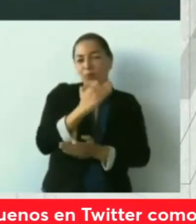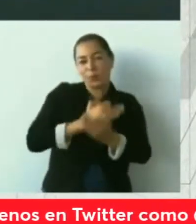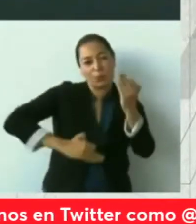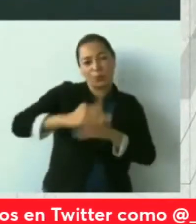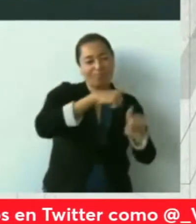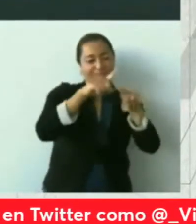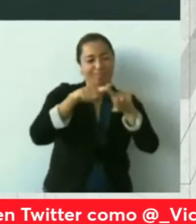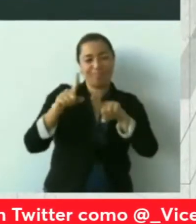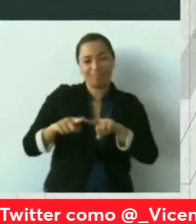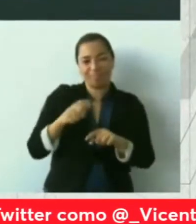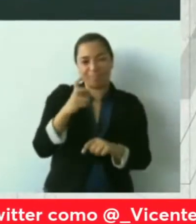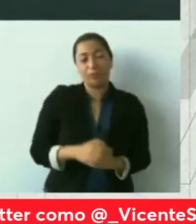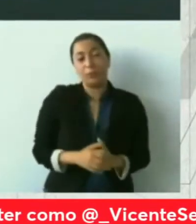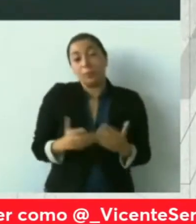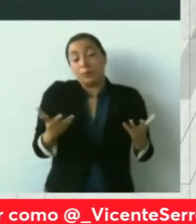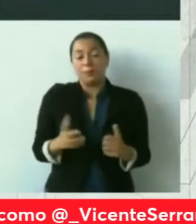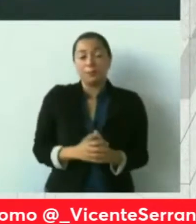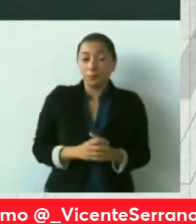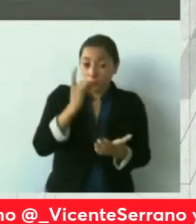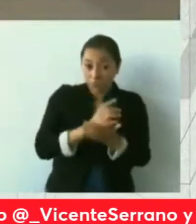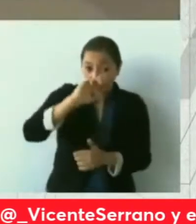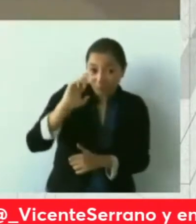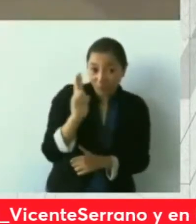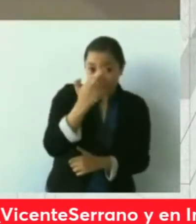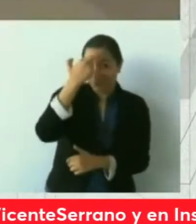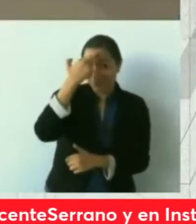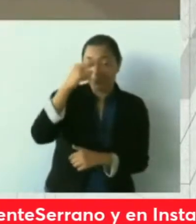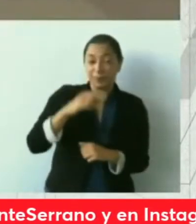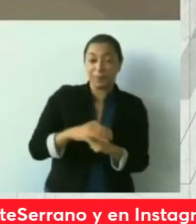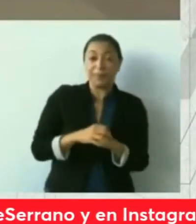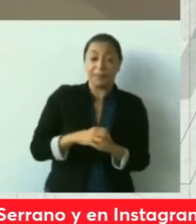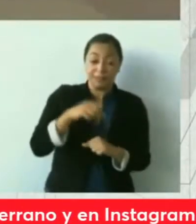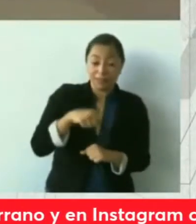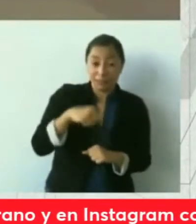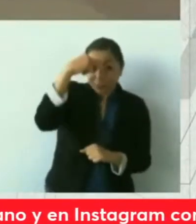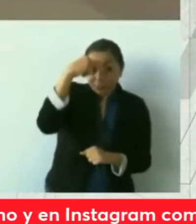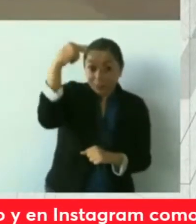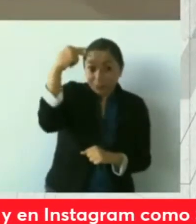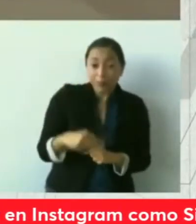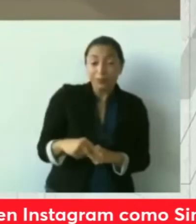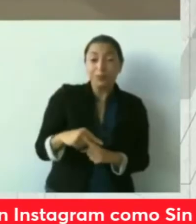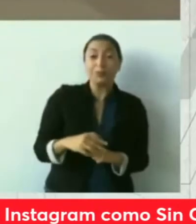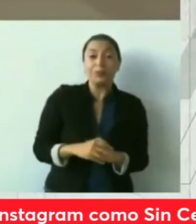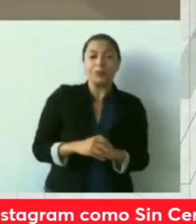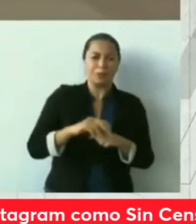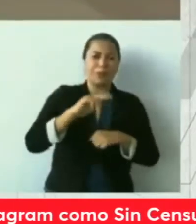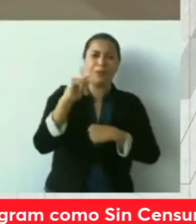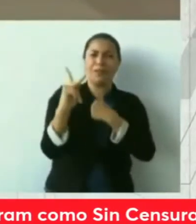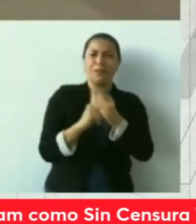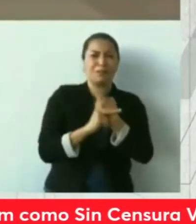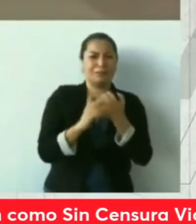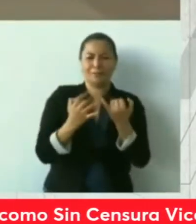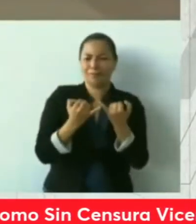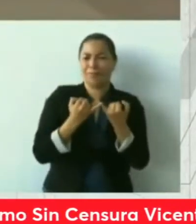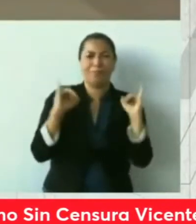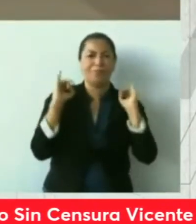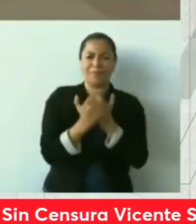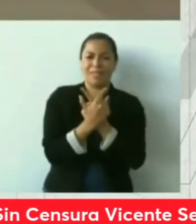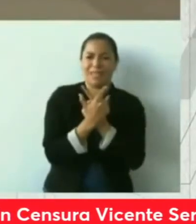Pues nada más recordar de que México es un país independiente,